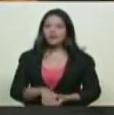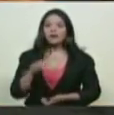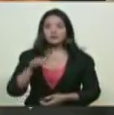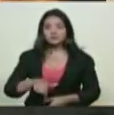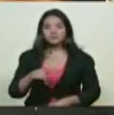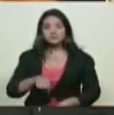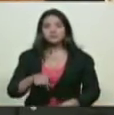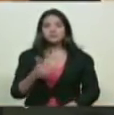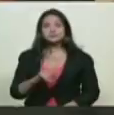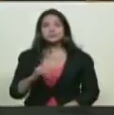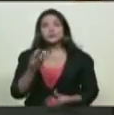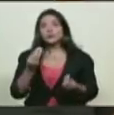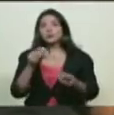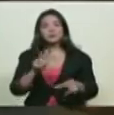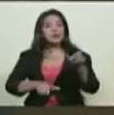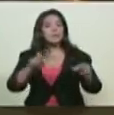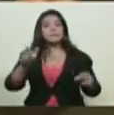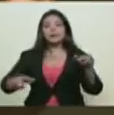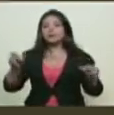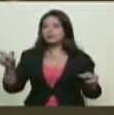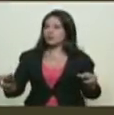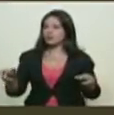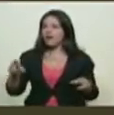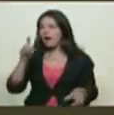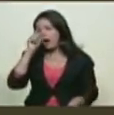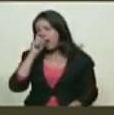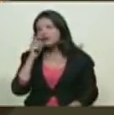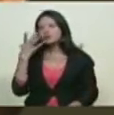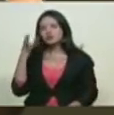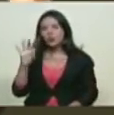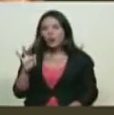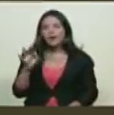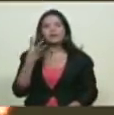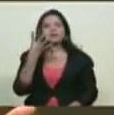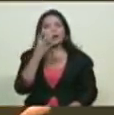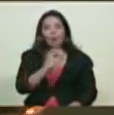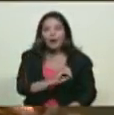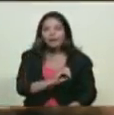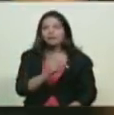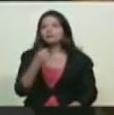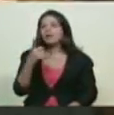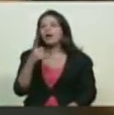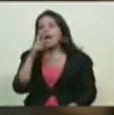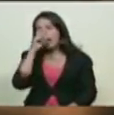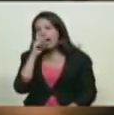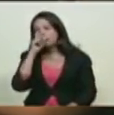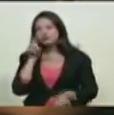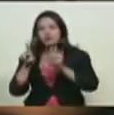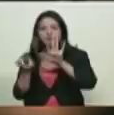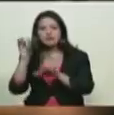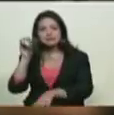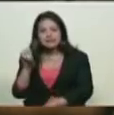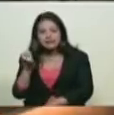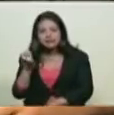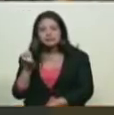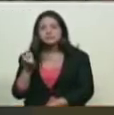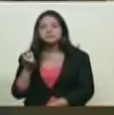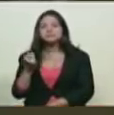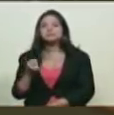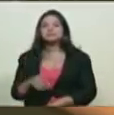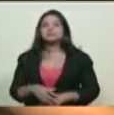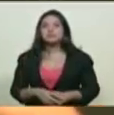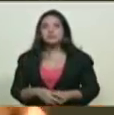mucha gente de los años 40 de los años 50 de los años 60 70 80 90